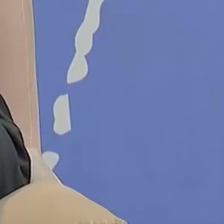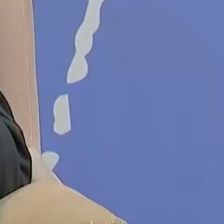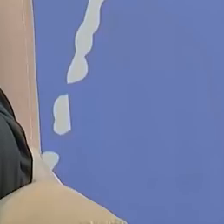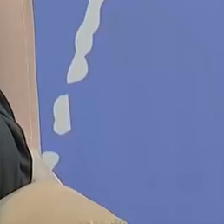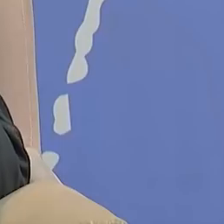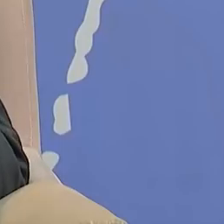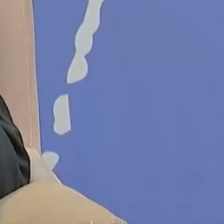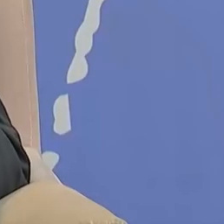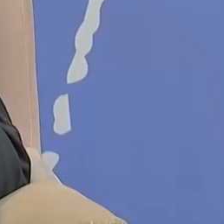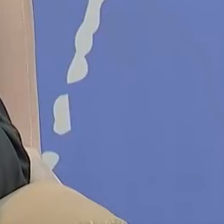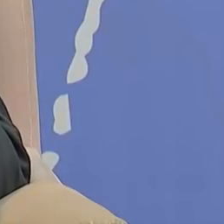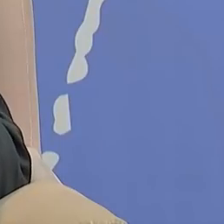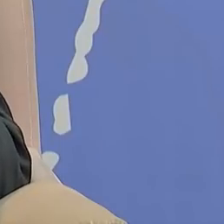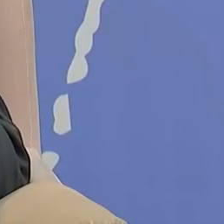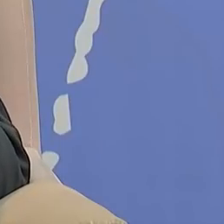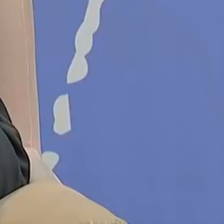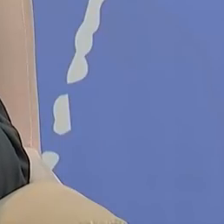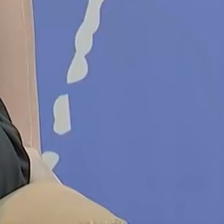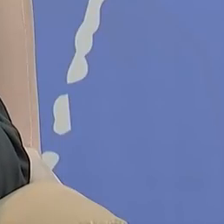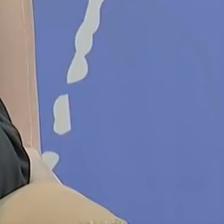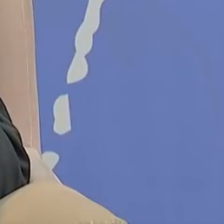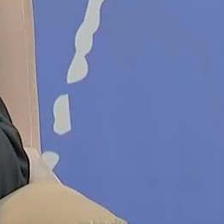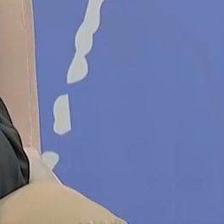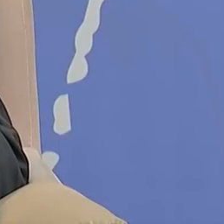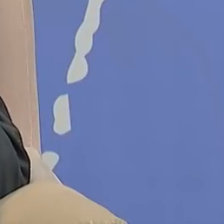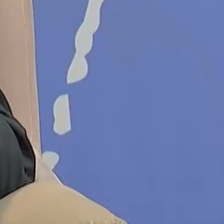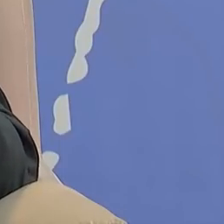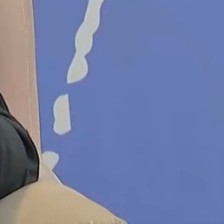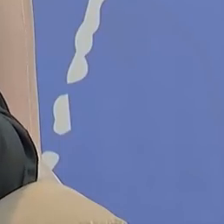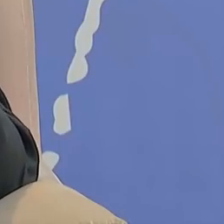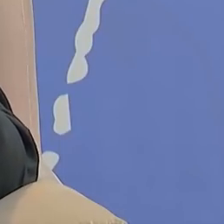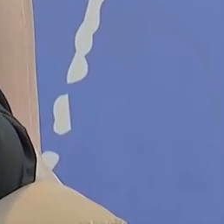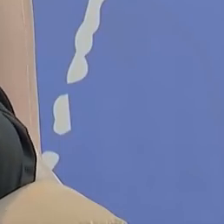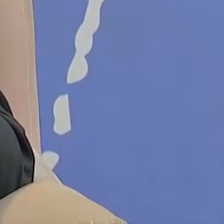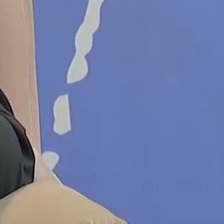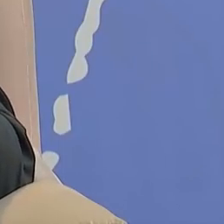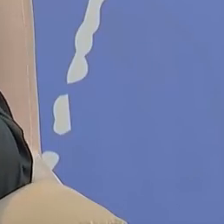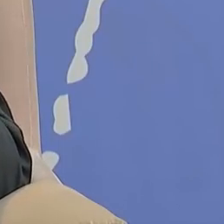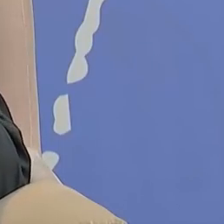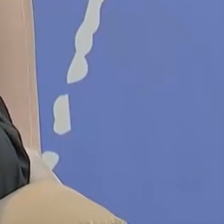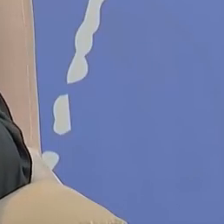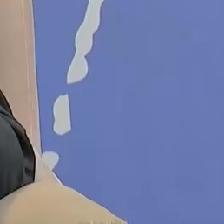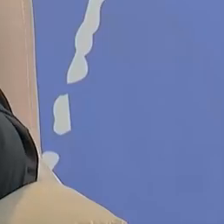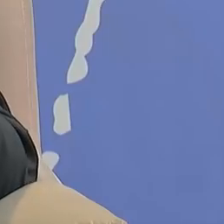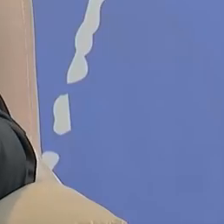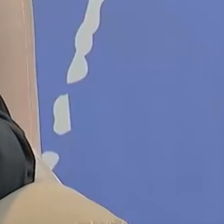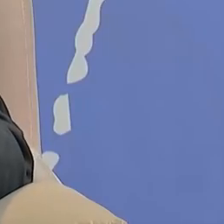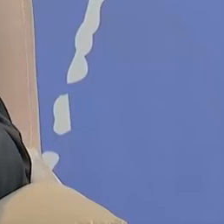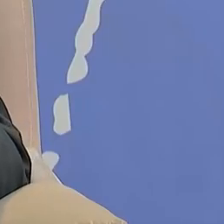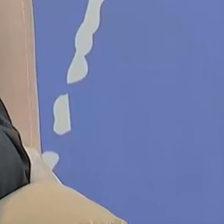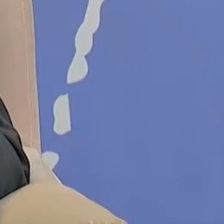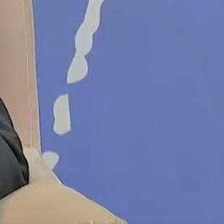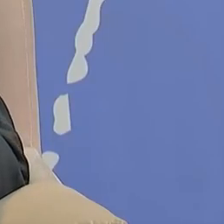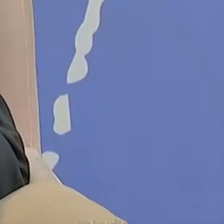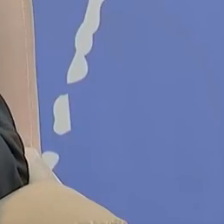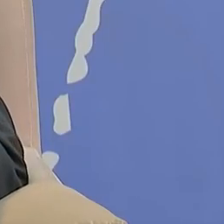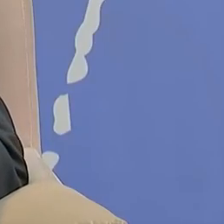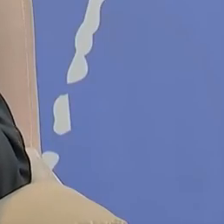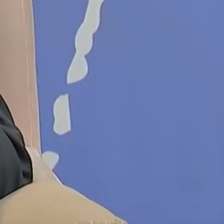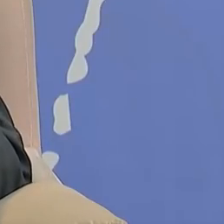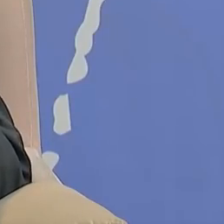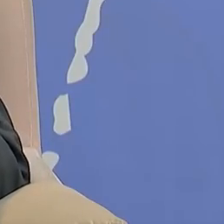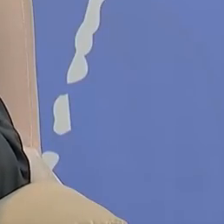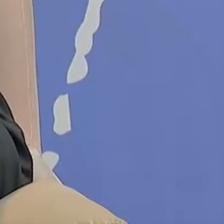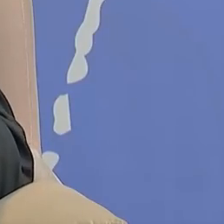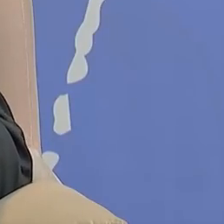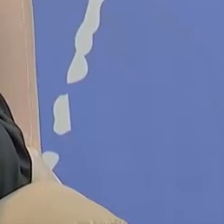un proceso ante un juez de familia en ese sentido, ¿sí? O si la persona todavía está viva, pues ellos pueden acercarse a un centro de conciliación o